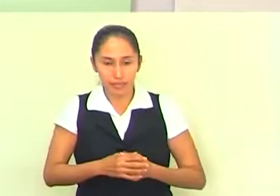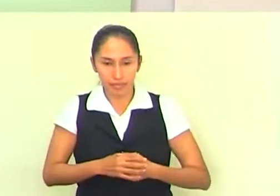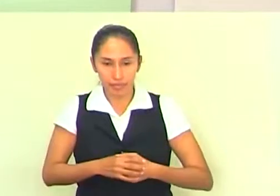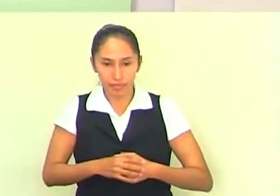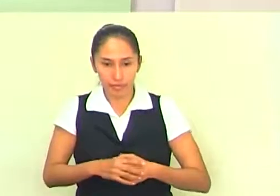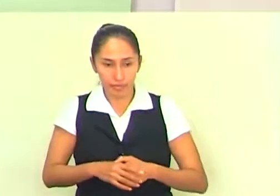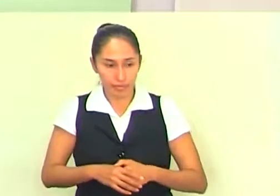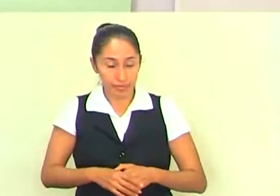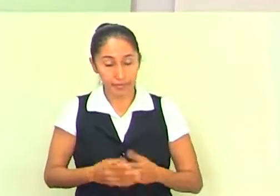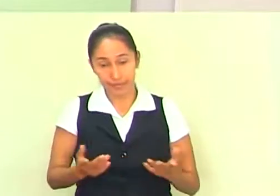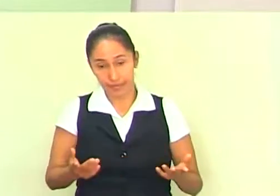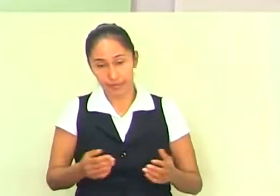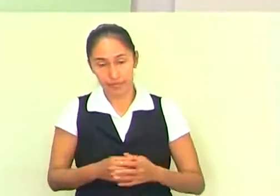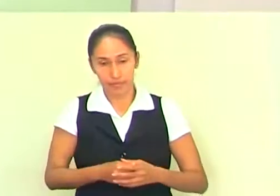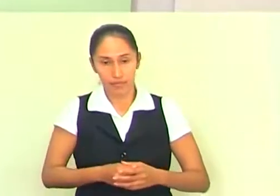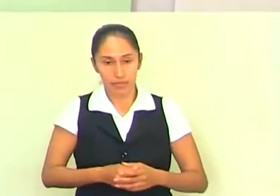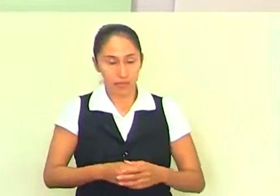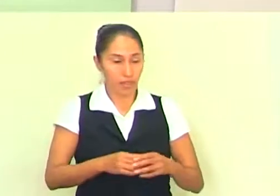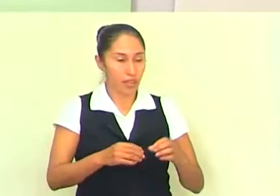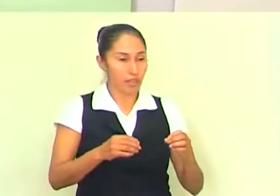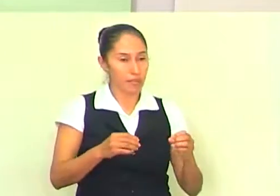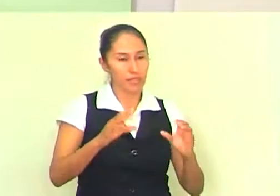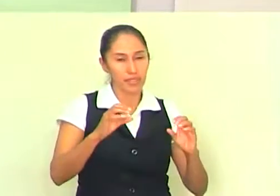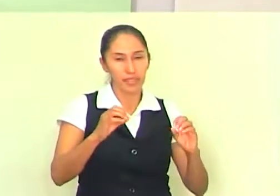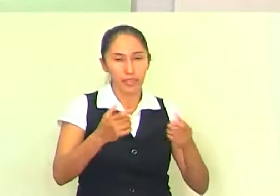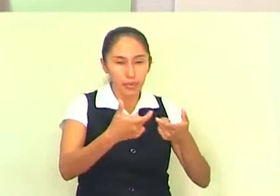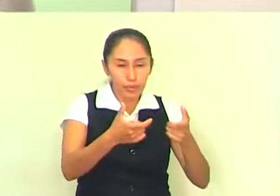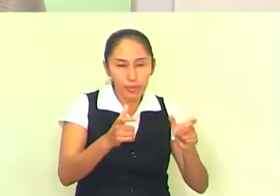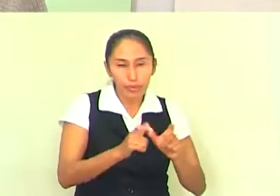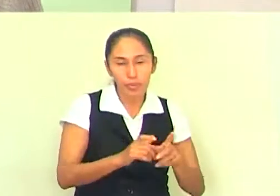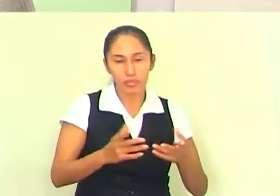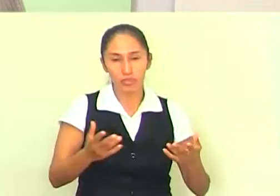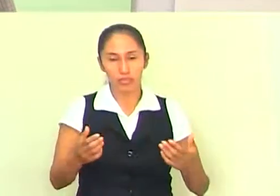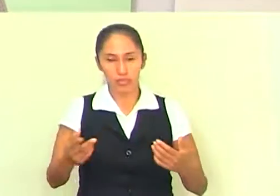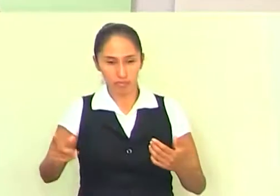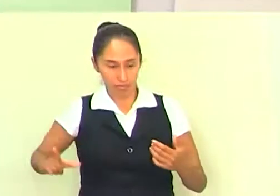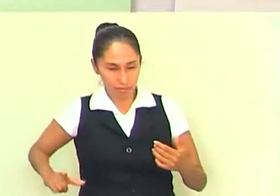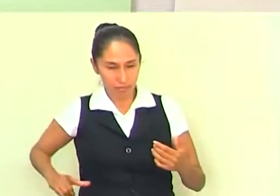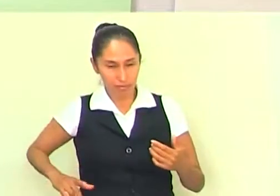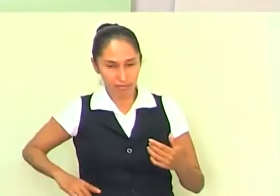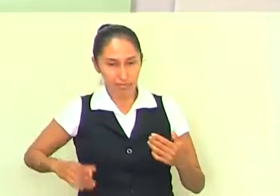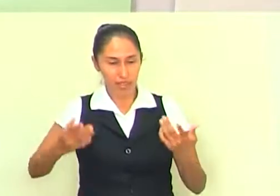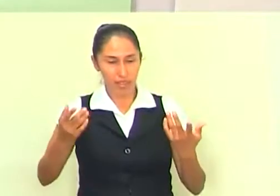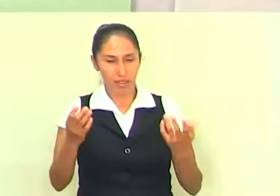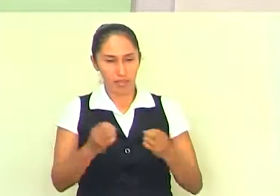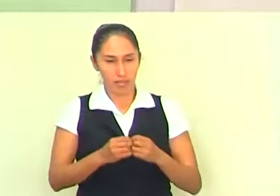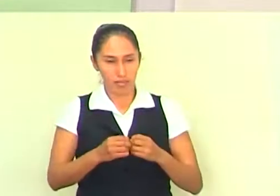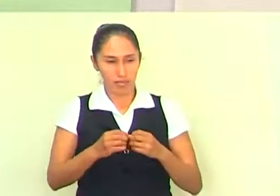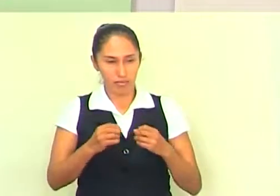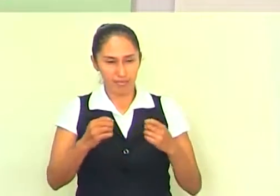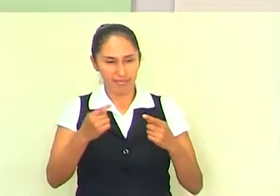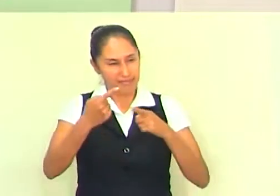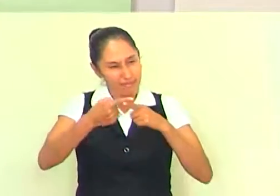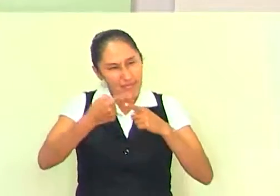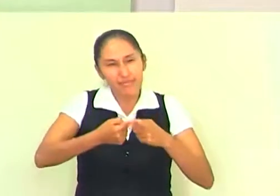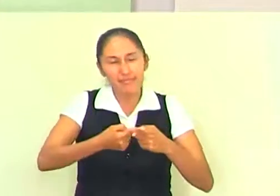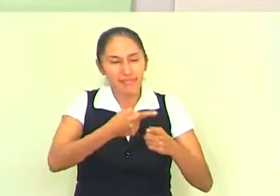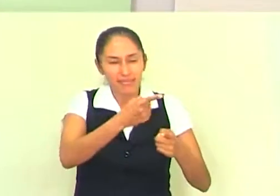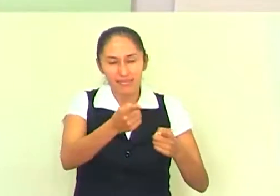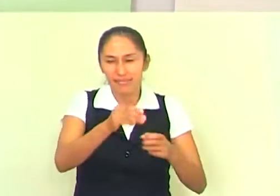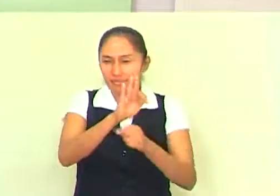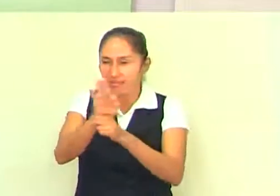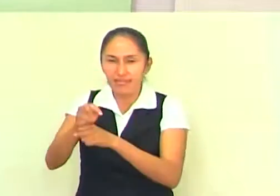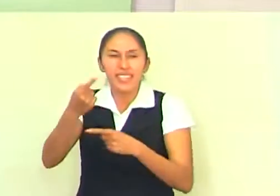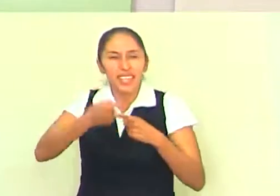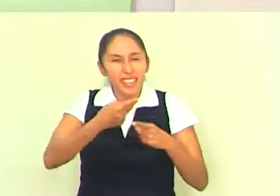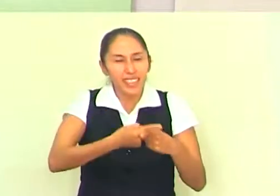velar para que se respeten, se promuevan esos derechos humanos? Es pregunta de reflexión, jóvenes, y que es